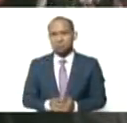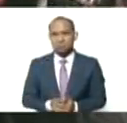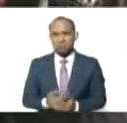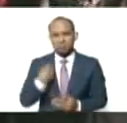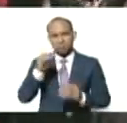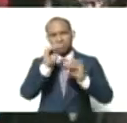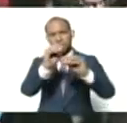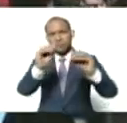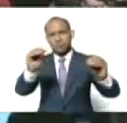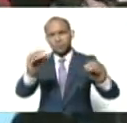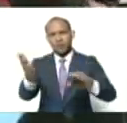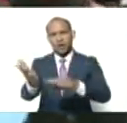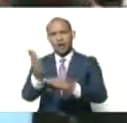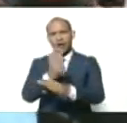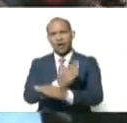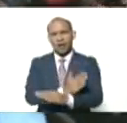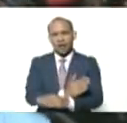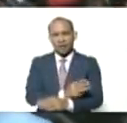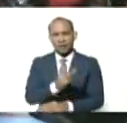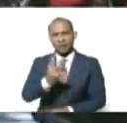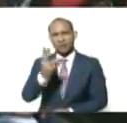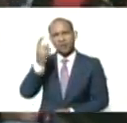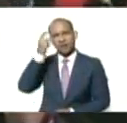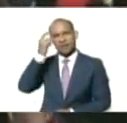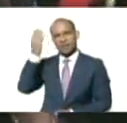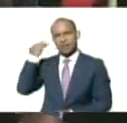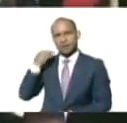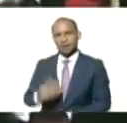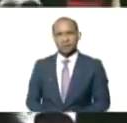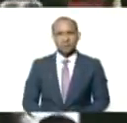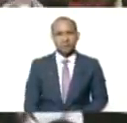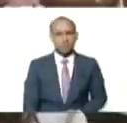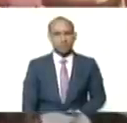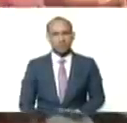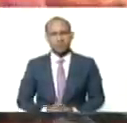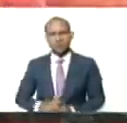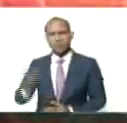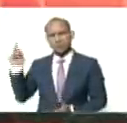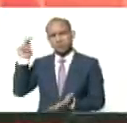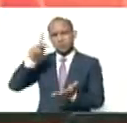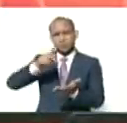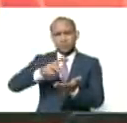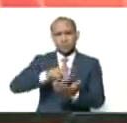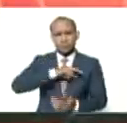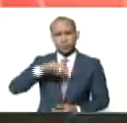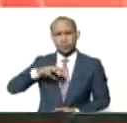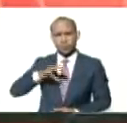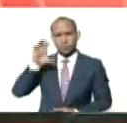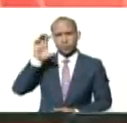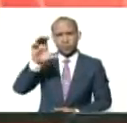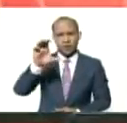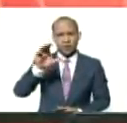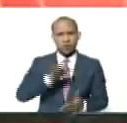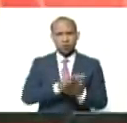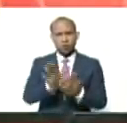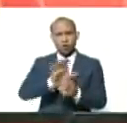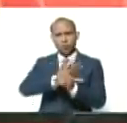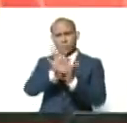alerté hace 3 días a nuestro país de la llegada de la variante